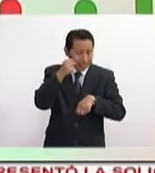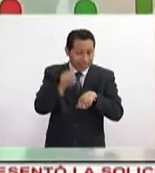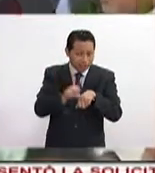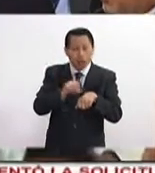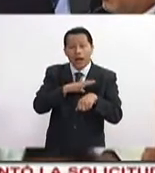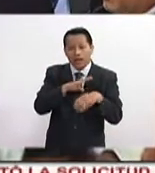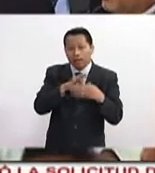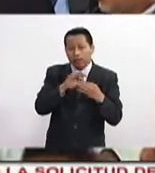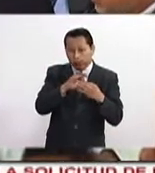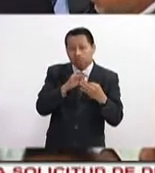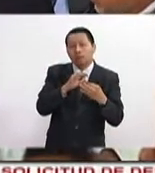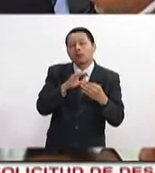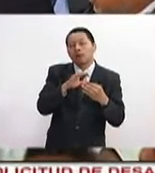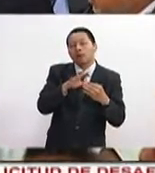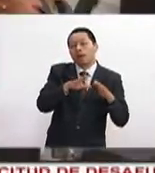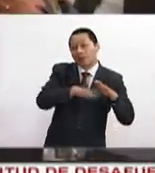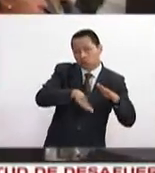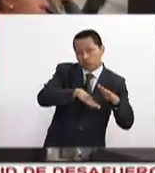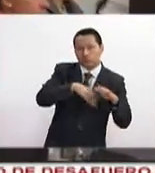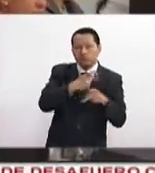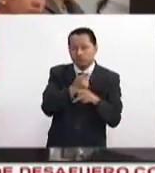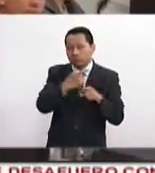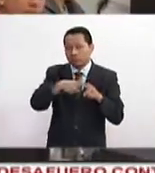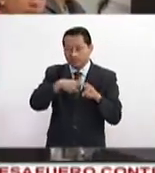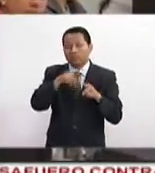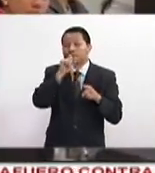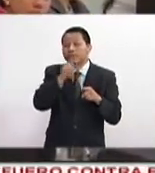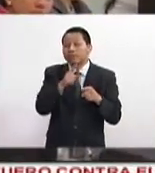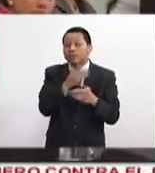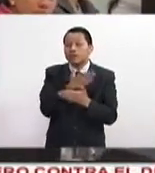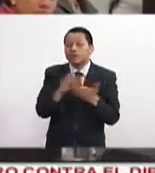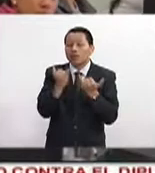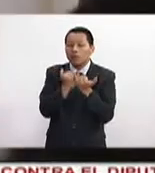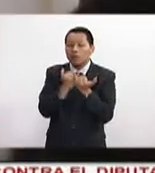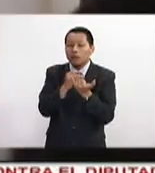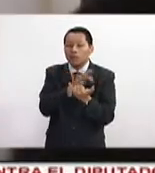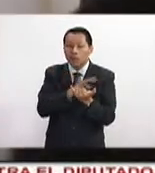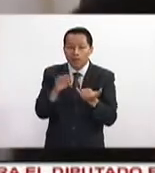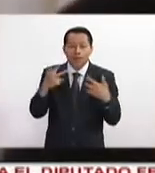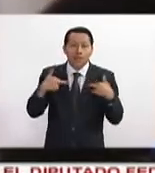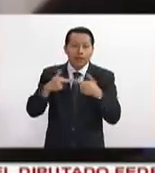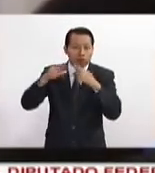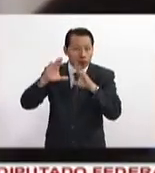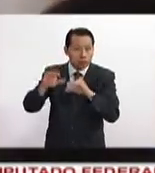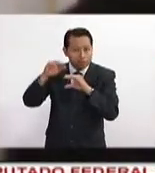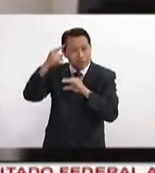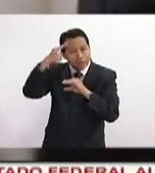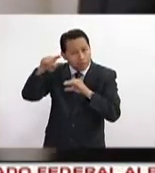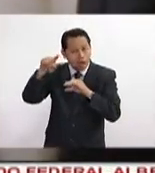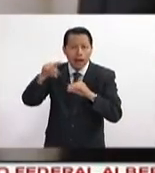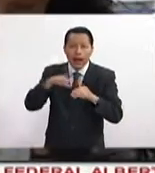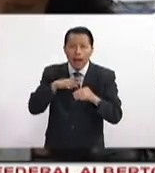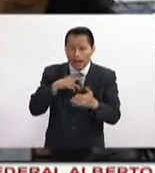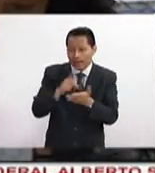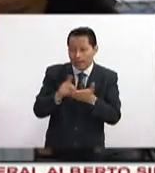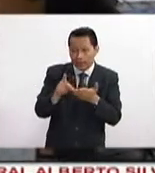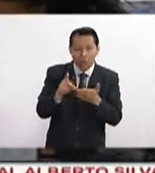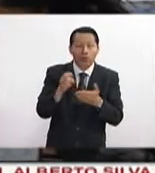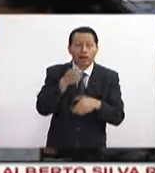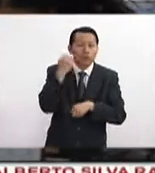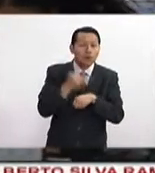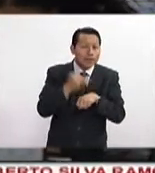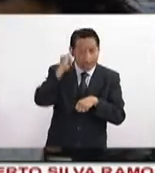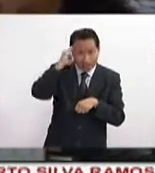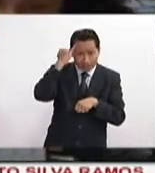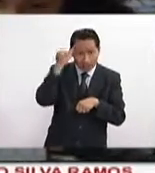Superior y Educación Básica respectivamente. Esta estrategia también plantea formar docentes que atiendan el derecho de los estudiantes indígenas a